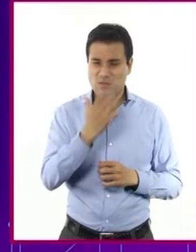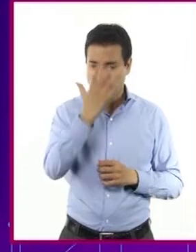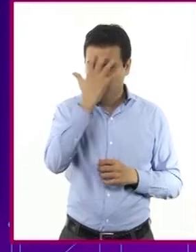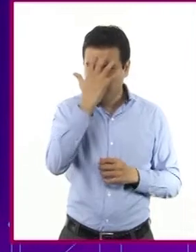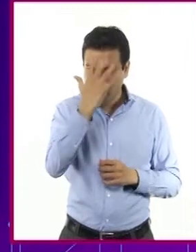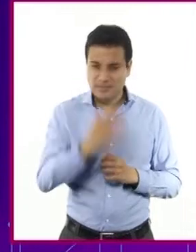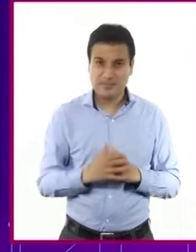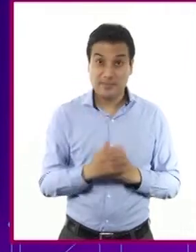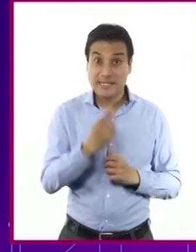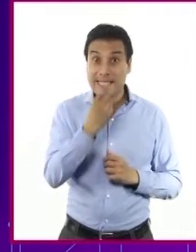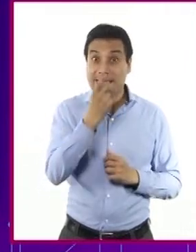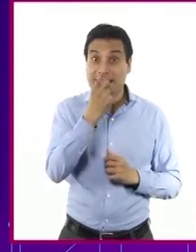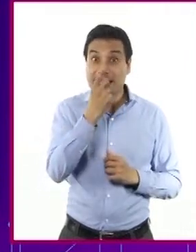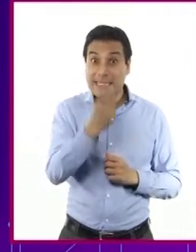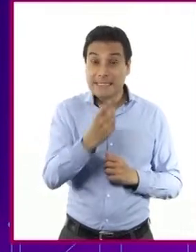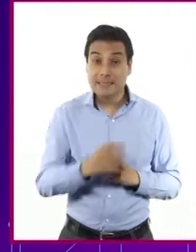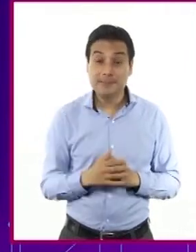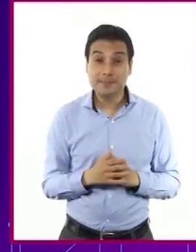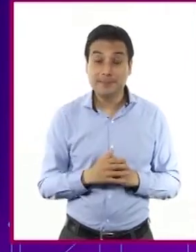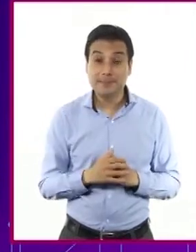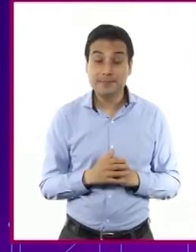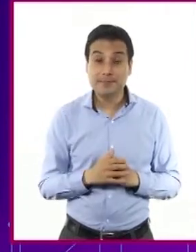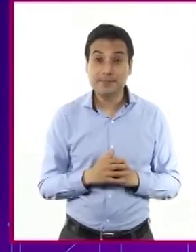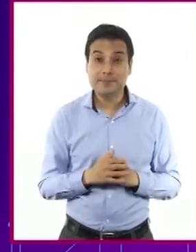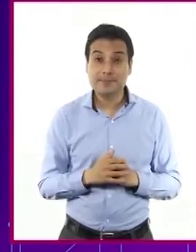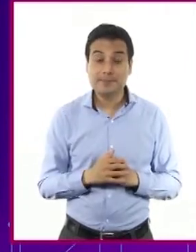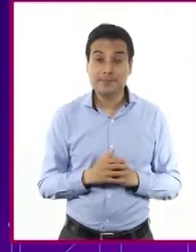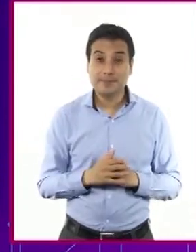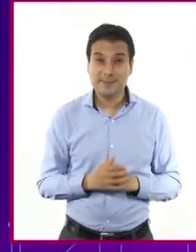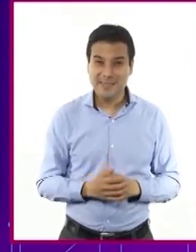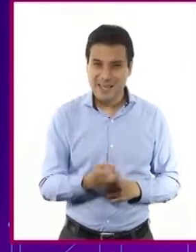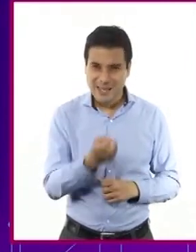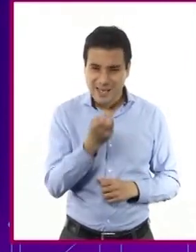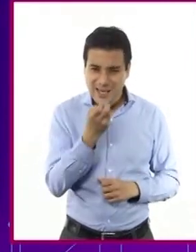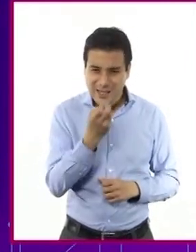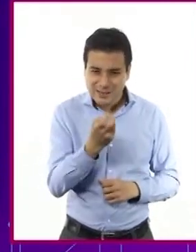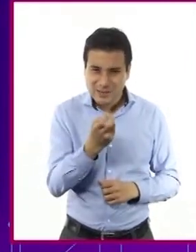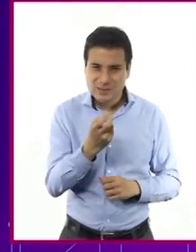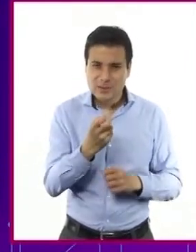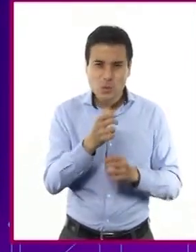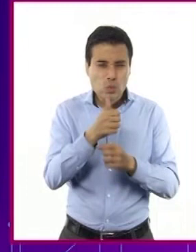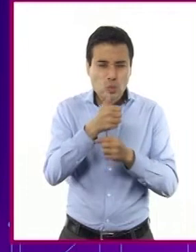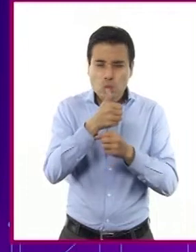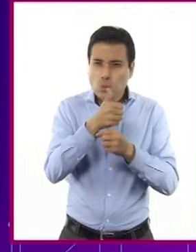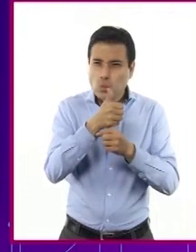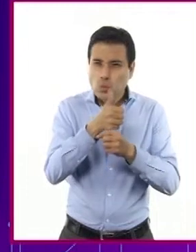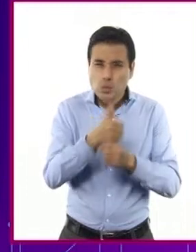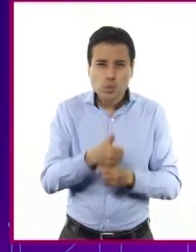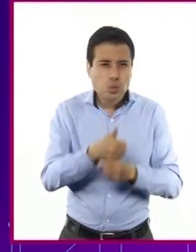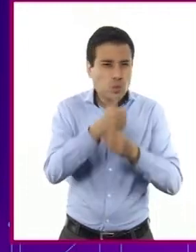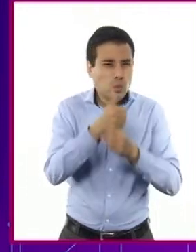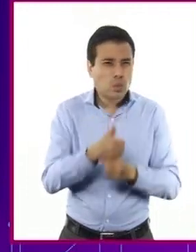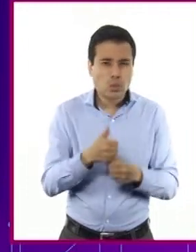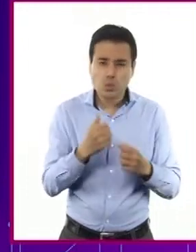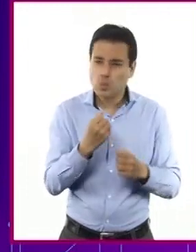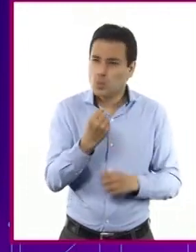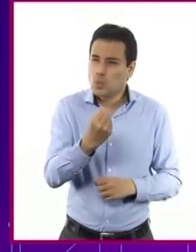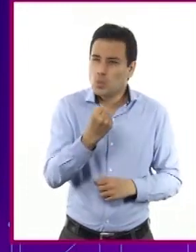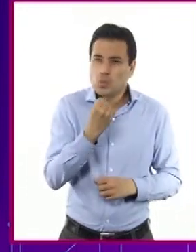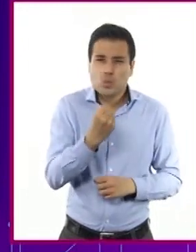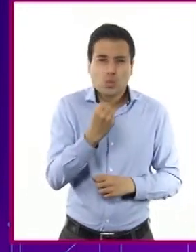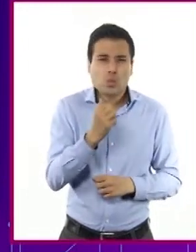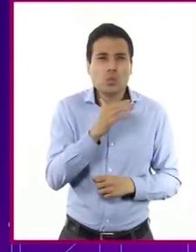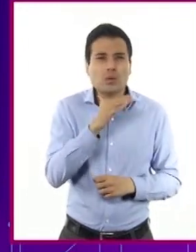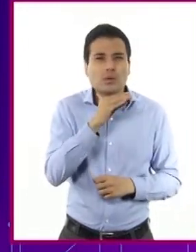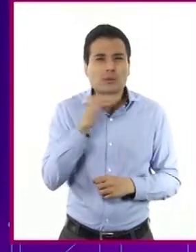buena medida los responsables de este sufrimiento tan grande que tenían los alemanes y